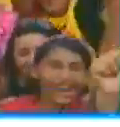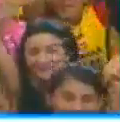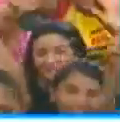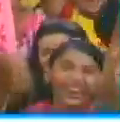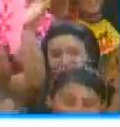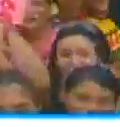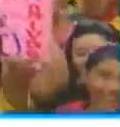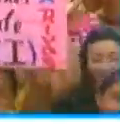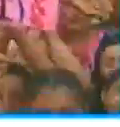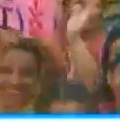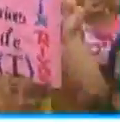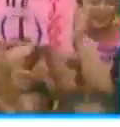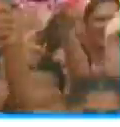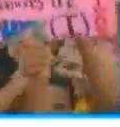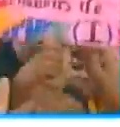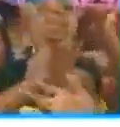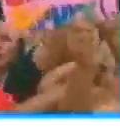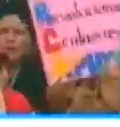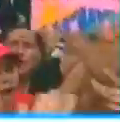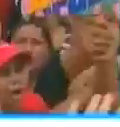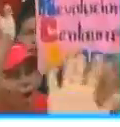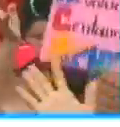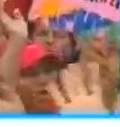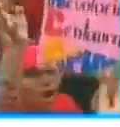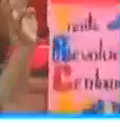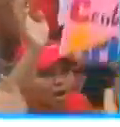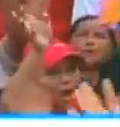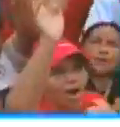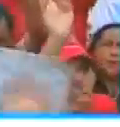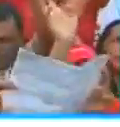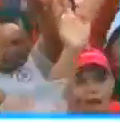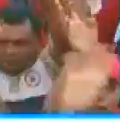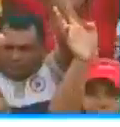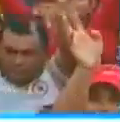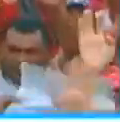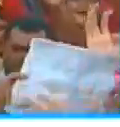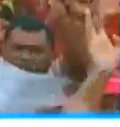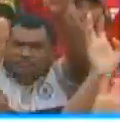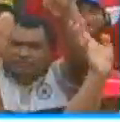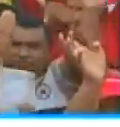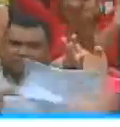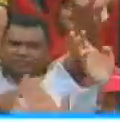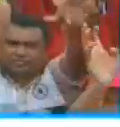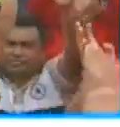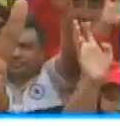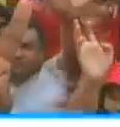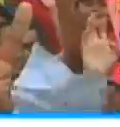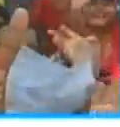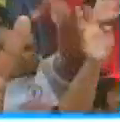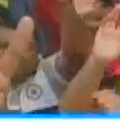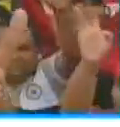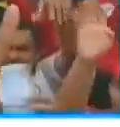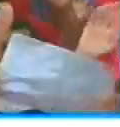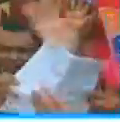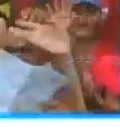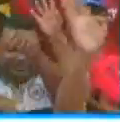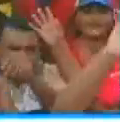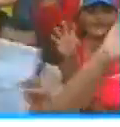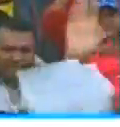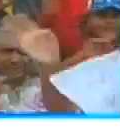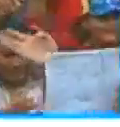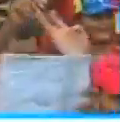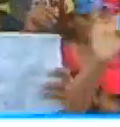campaña pedagógica para integrar las propuestas. Cuando yo convoqué el 1 de mayo al poder